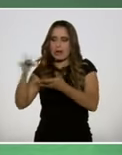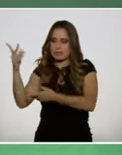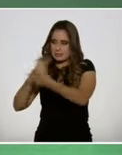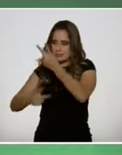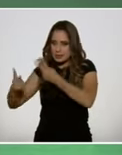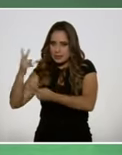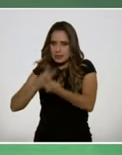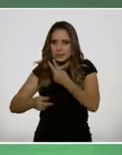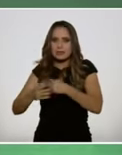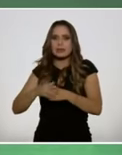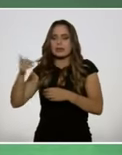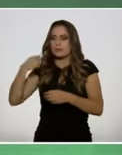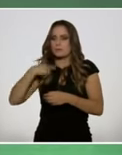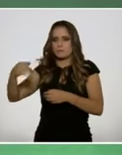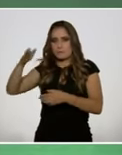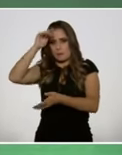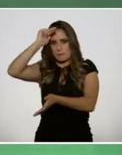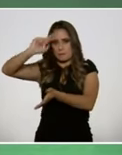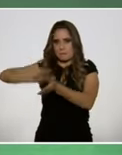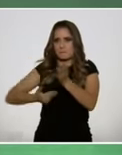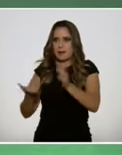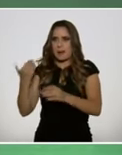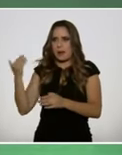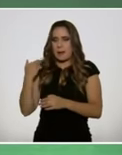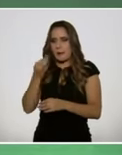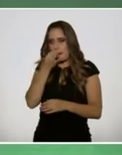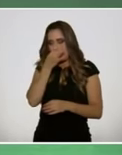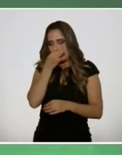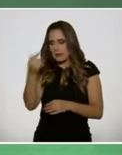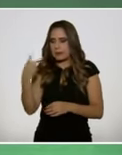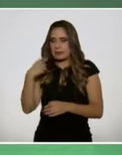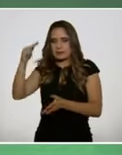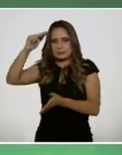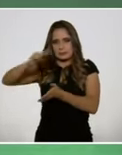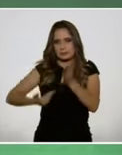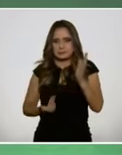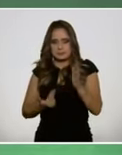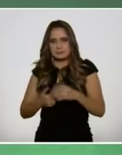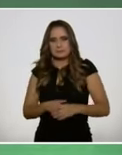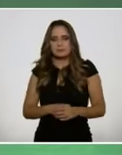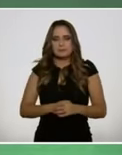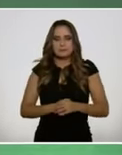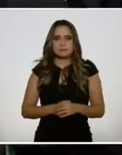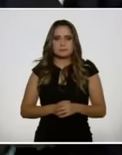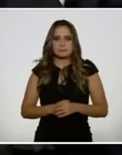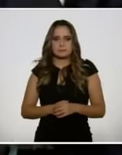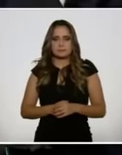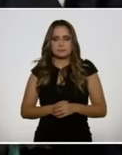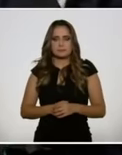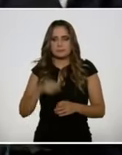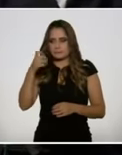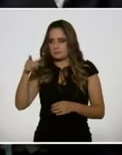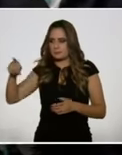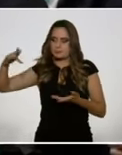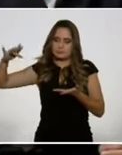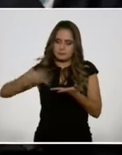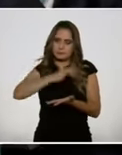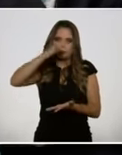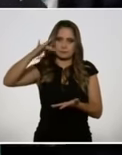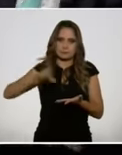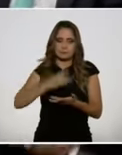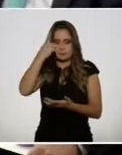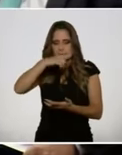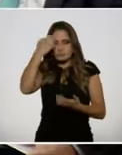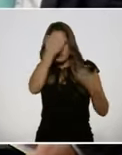y también por ahí firmamos también un convenio que precisamente va a apoyar mucho a lo que es